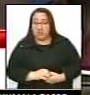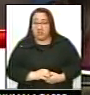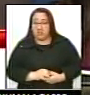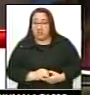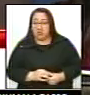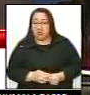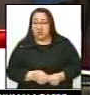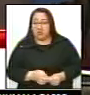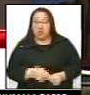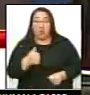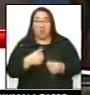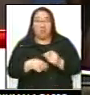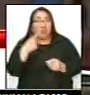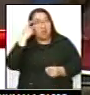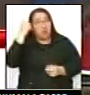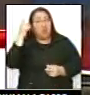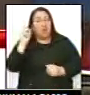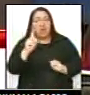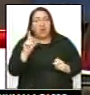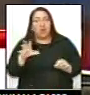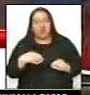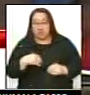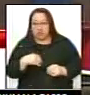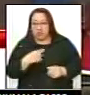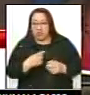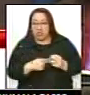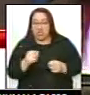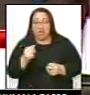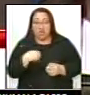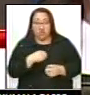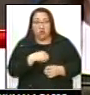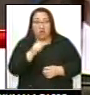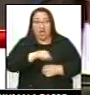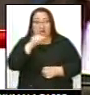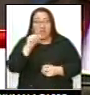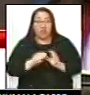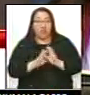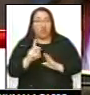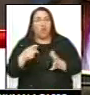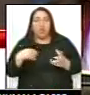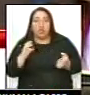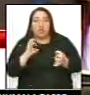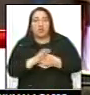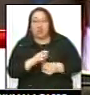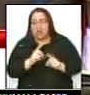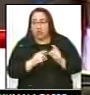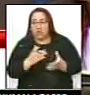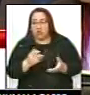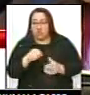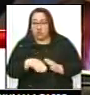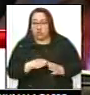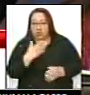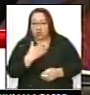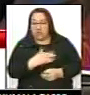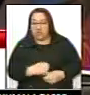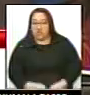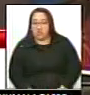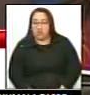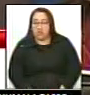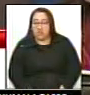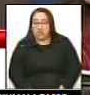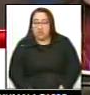de algunos congresistas para no aceptar de que Alianza para el Progreso no quiso ser cómplice de algunas acciones ahí. Gracias, señor